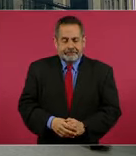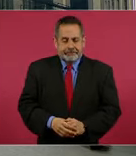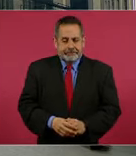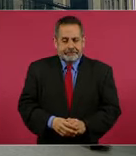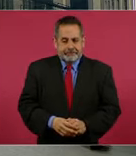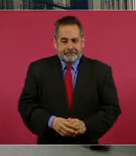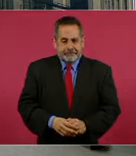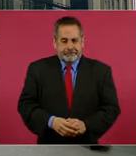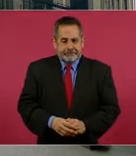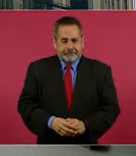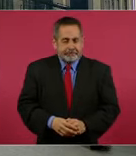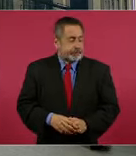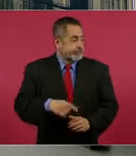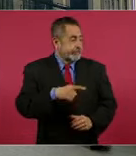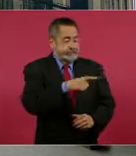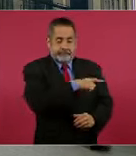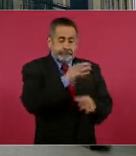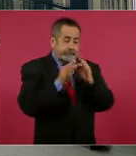los medios